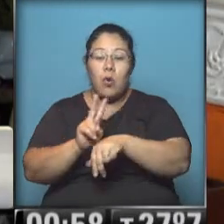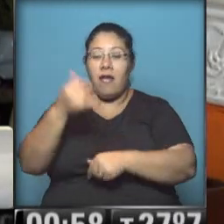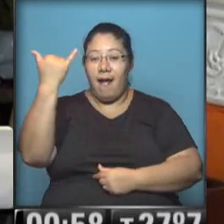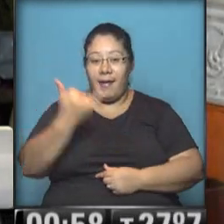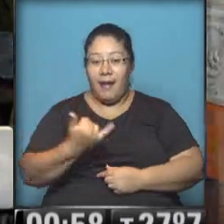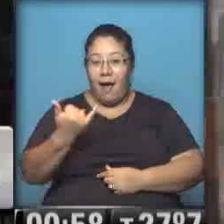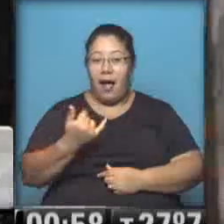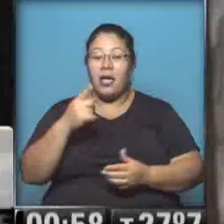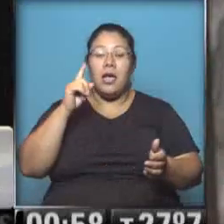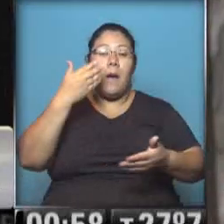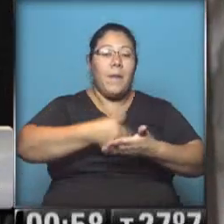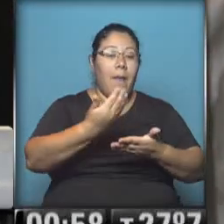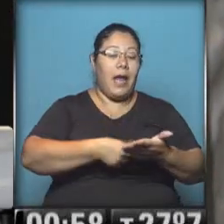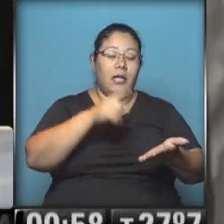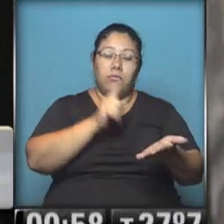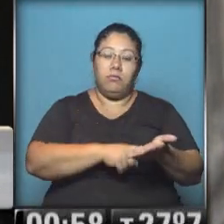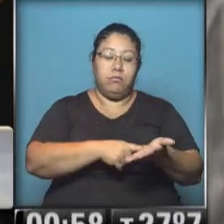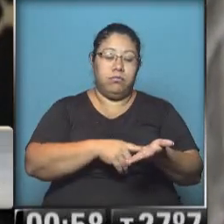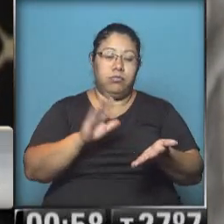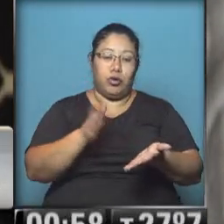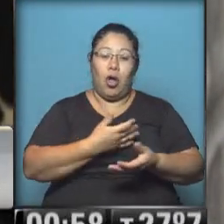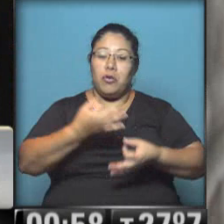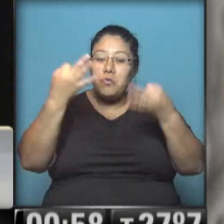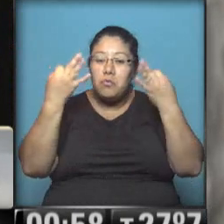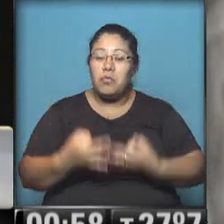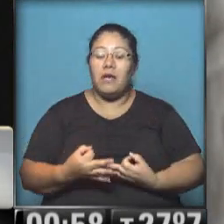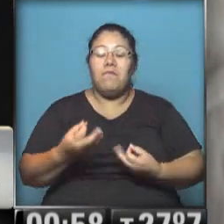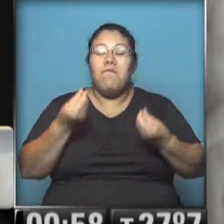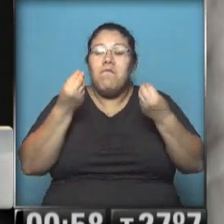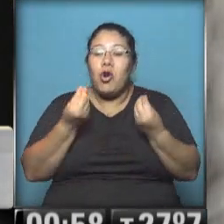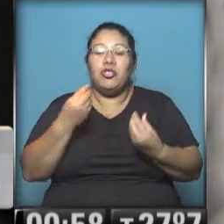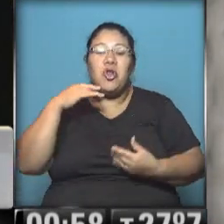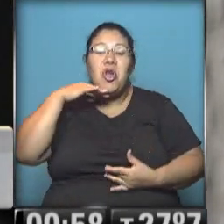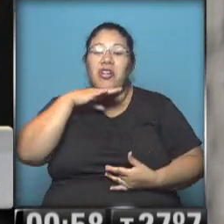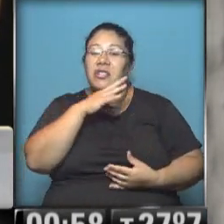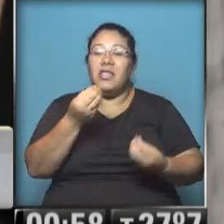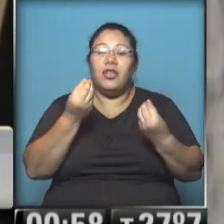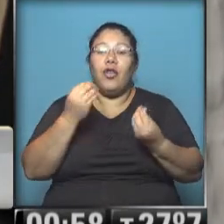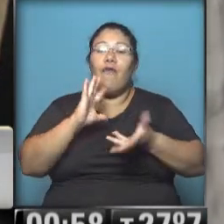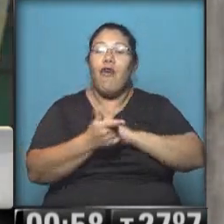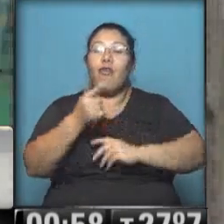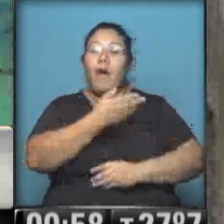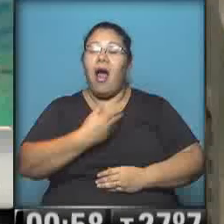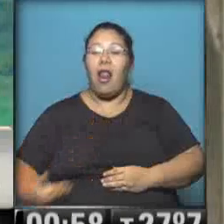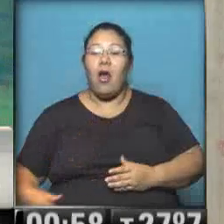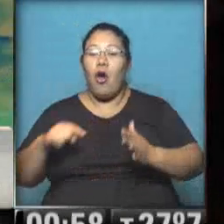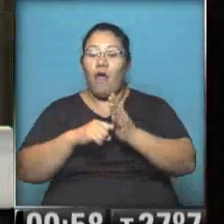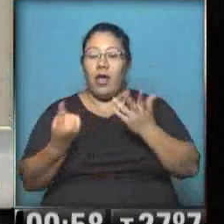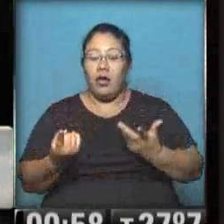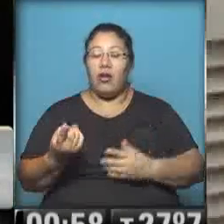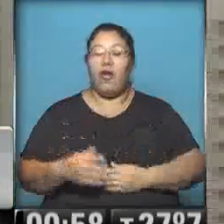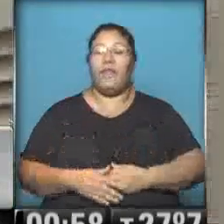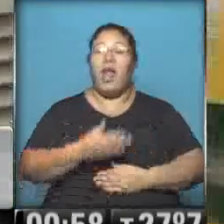al día, papeles al día y demás. Así que bueno, no se entiende mucho esta actitud del gobierno de la Ciudad de Buenos Aires. Los pretextos del gobierno para esta